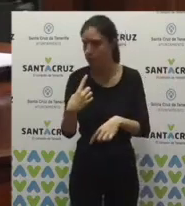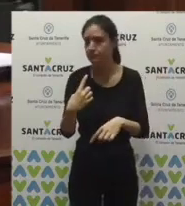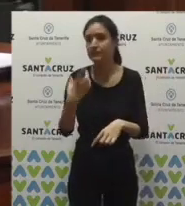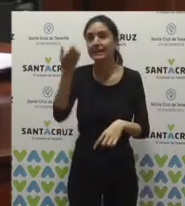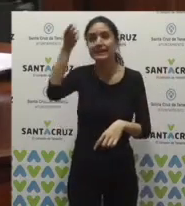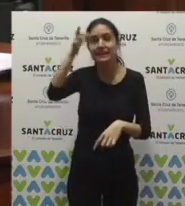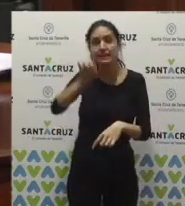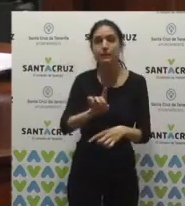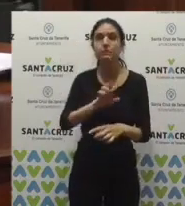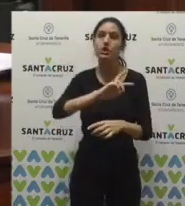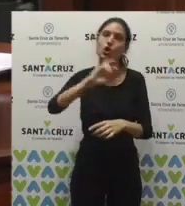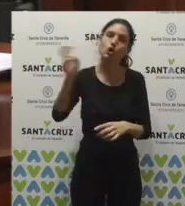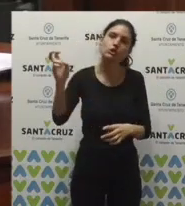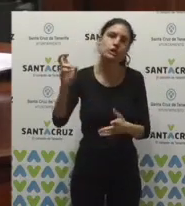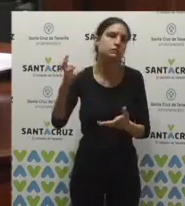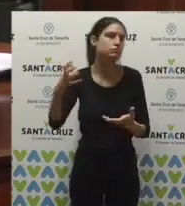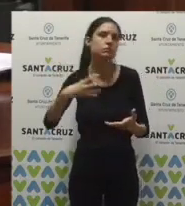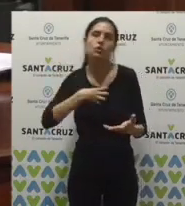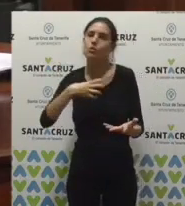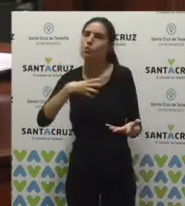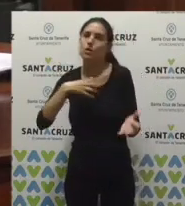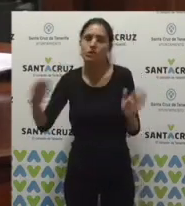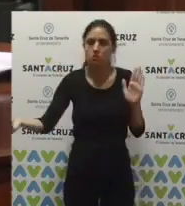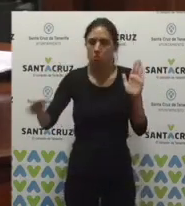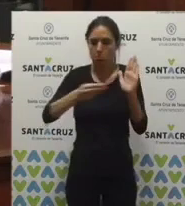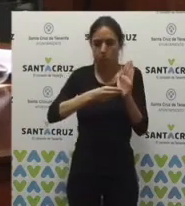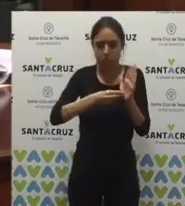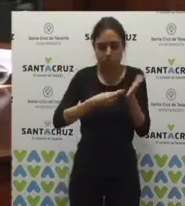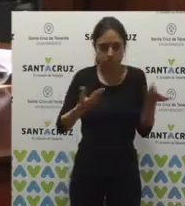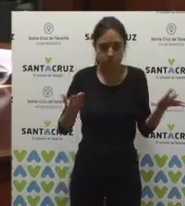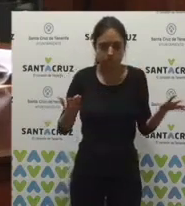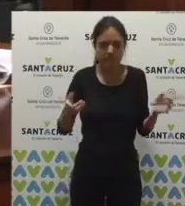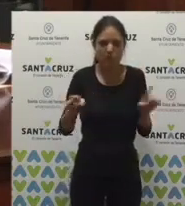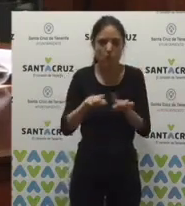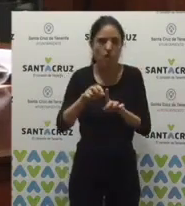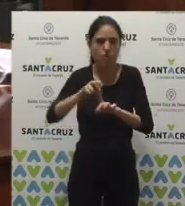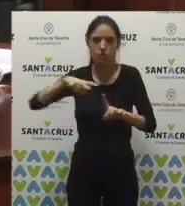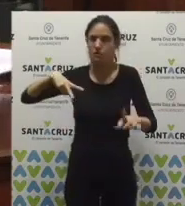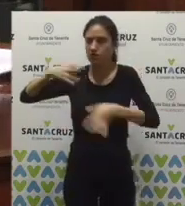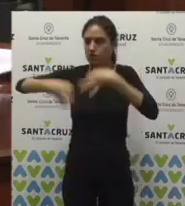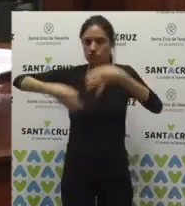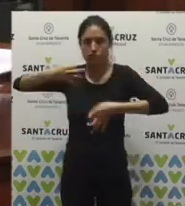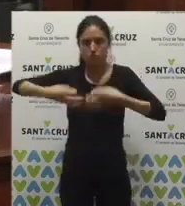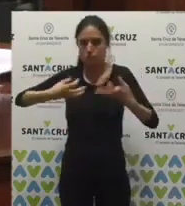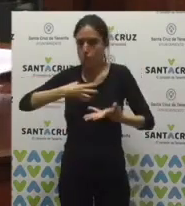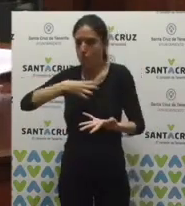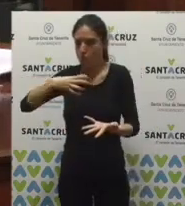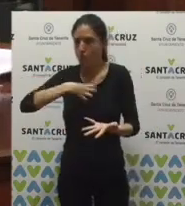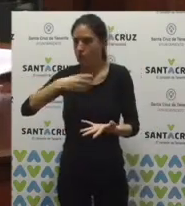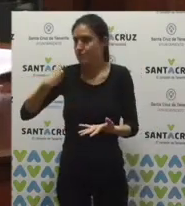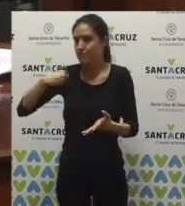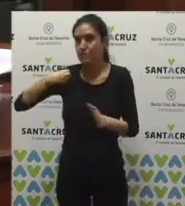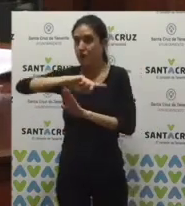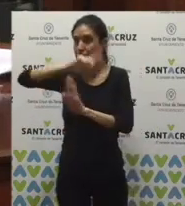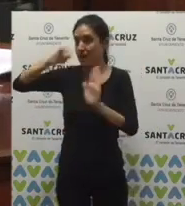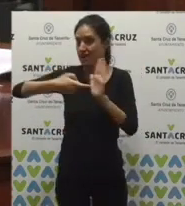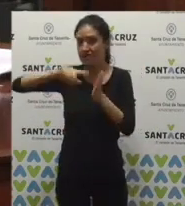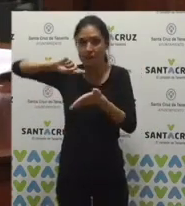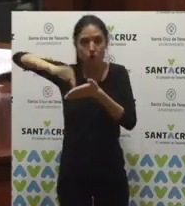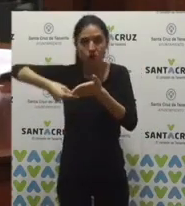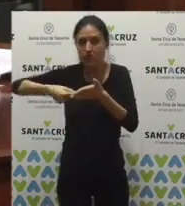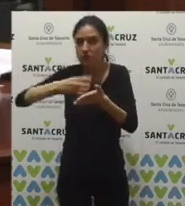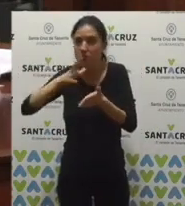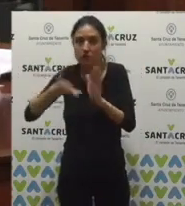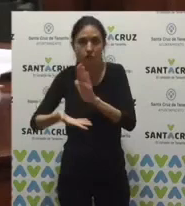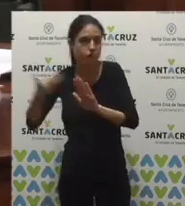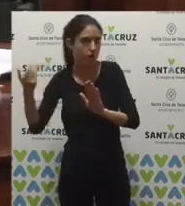jurídicamente pues no caben y que está haciendo propuestas que que quedarían incluso fuera de la ley de contratos tal y como la conocemos hoy